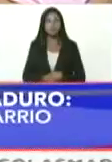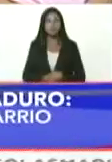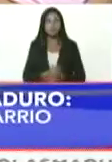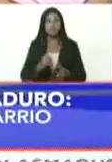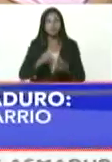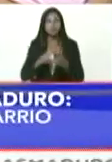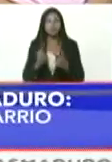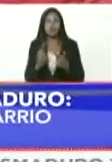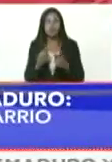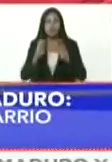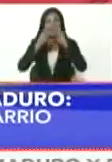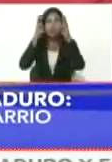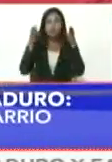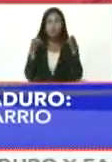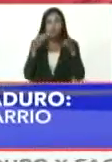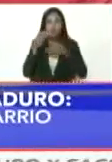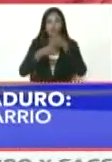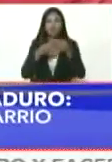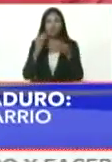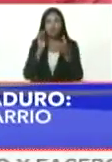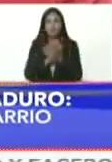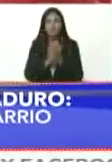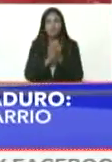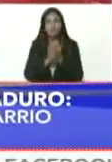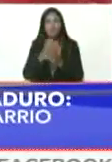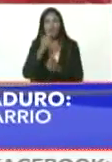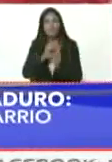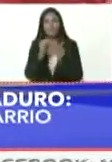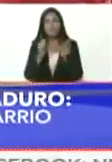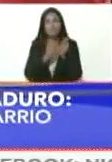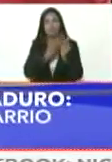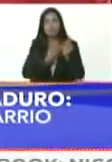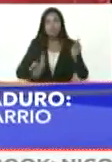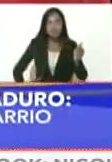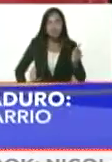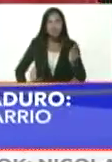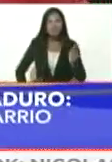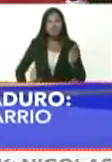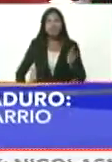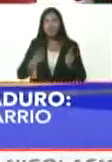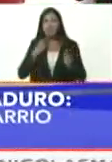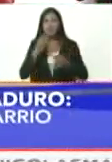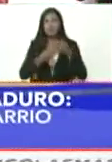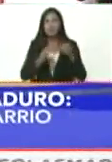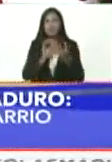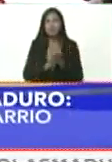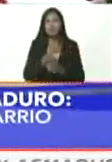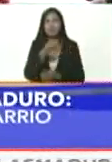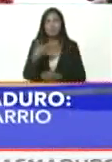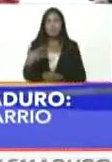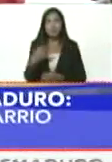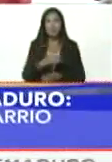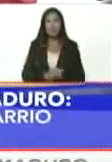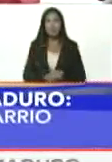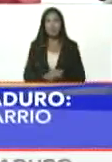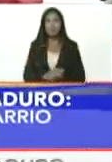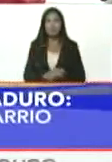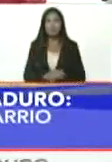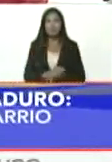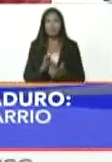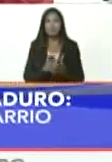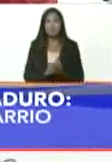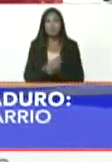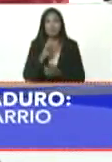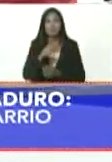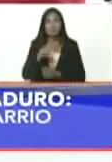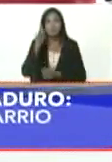Entonces, la metodología, querida camarada, compañera, vicepresidenta ejecutiva, querida camarada, compañera Blanquecao, querido camarada, compañero